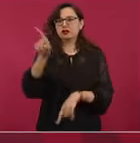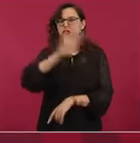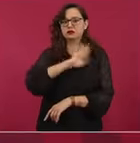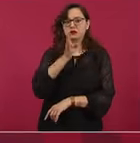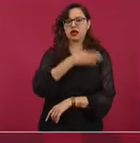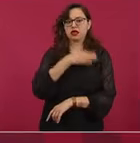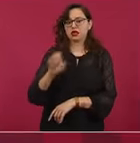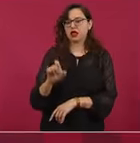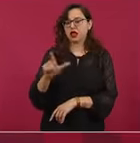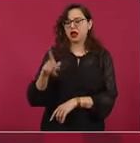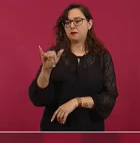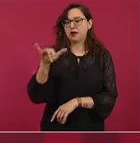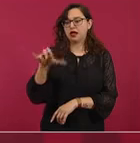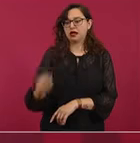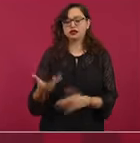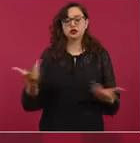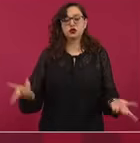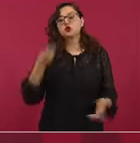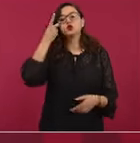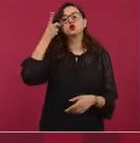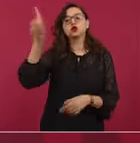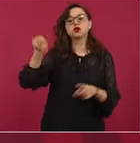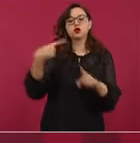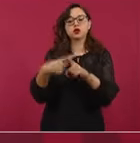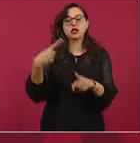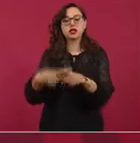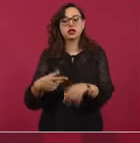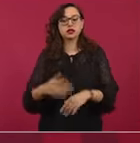¿Quiénes son los dueños del País?